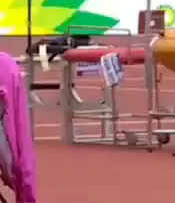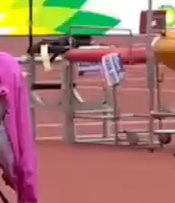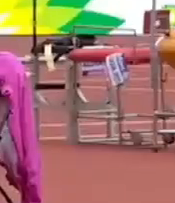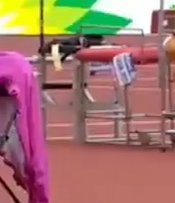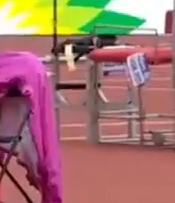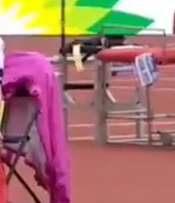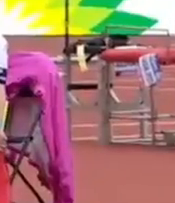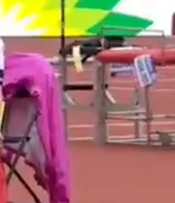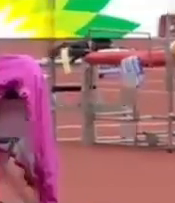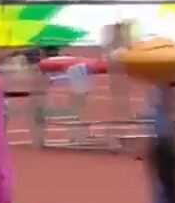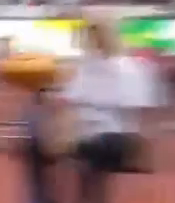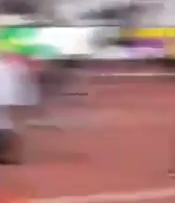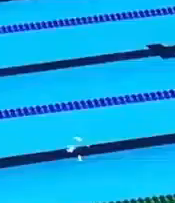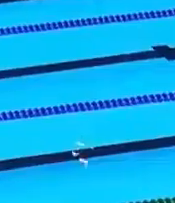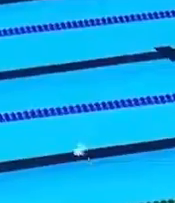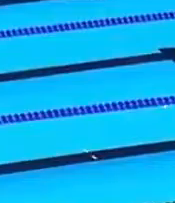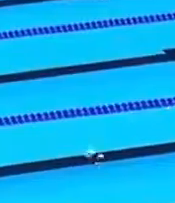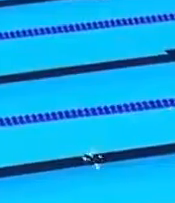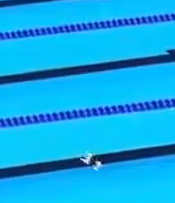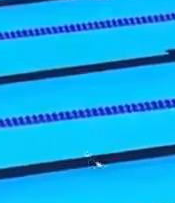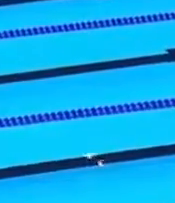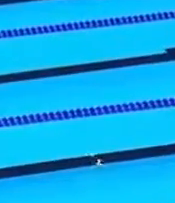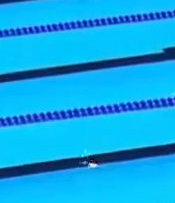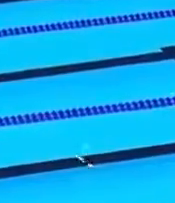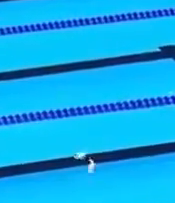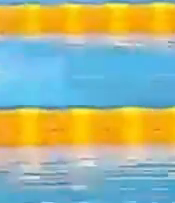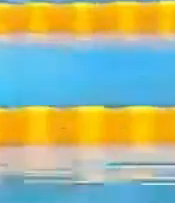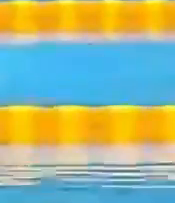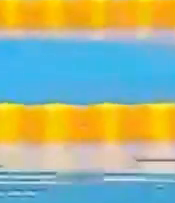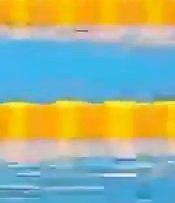Nuestros deportistas soñaron con ser los mejores.